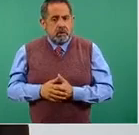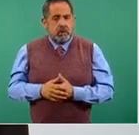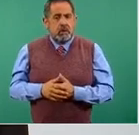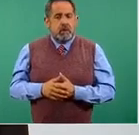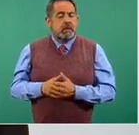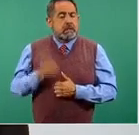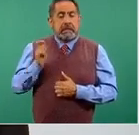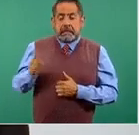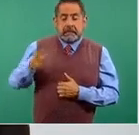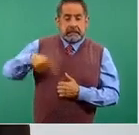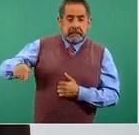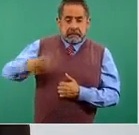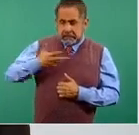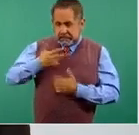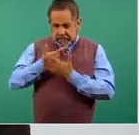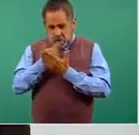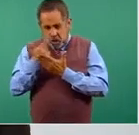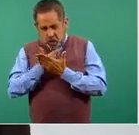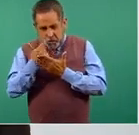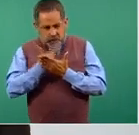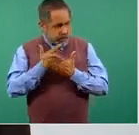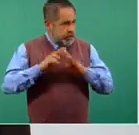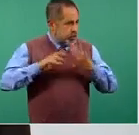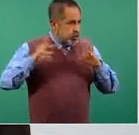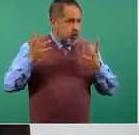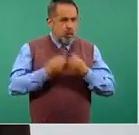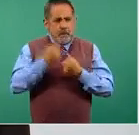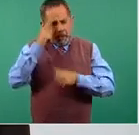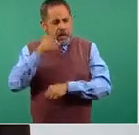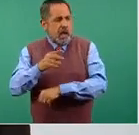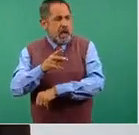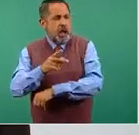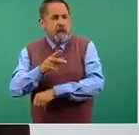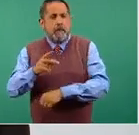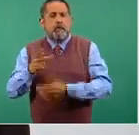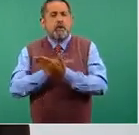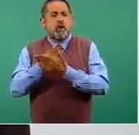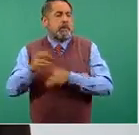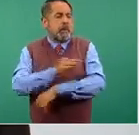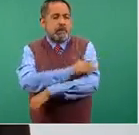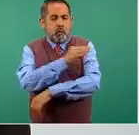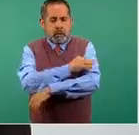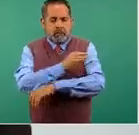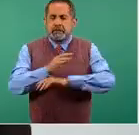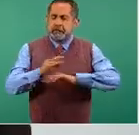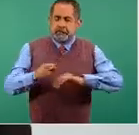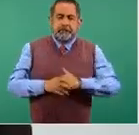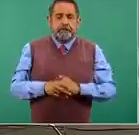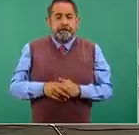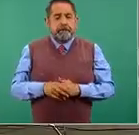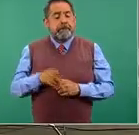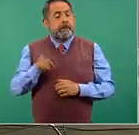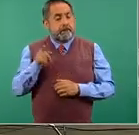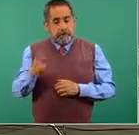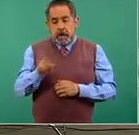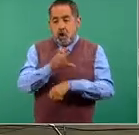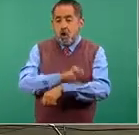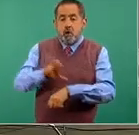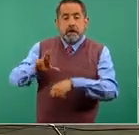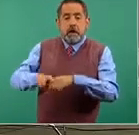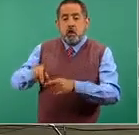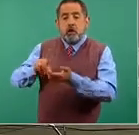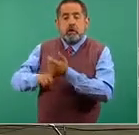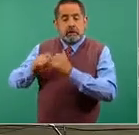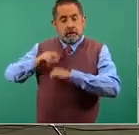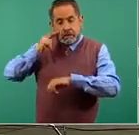obviamente tiene todo el control de los programas de vacunación. Pero para esto tenemos como coordinador técnico